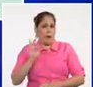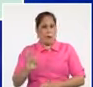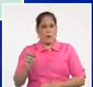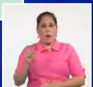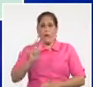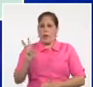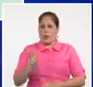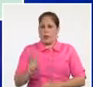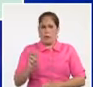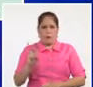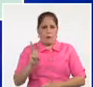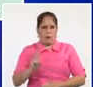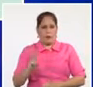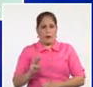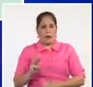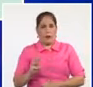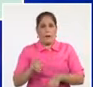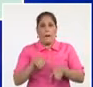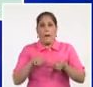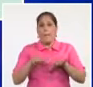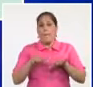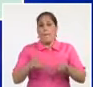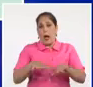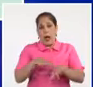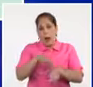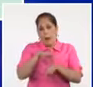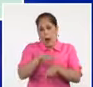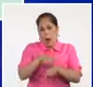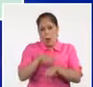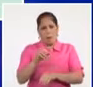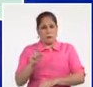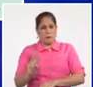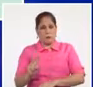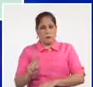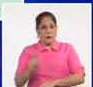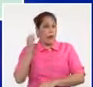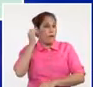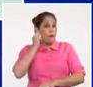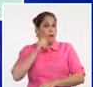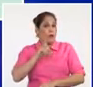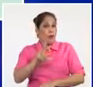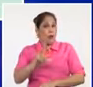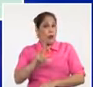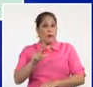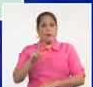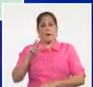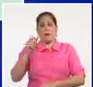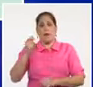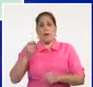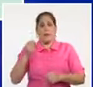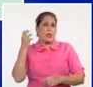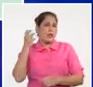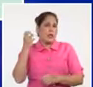3, Majagua 2 y Florencia y Chambas 1 cada uno.